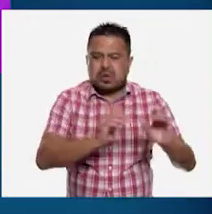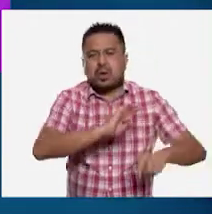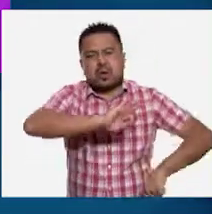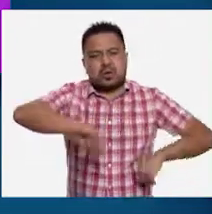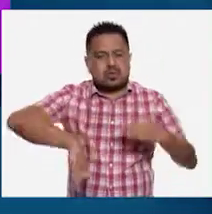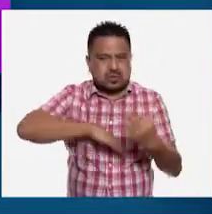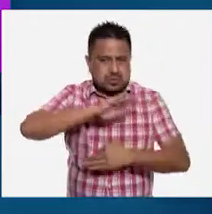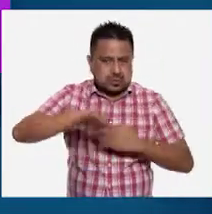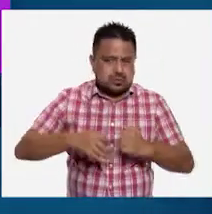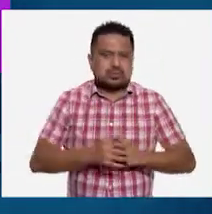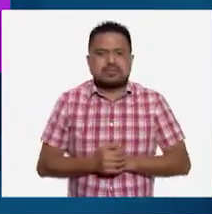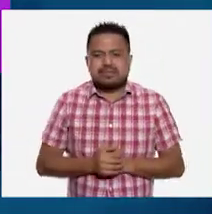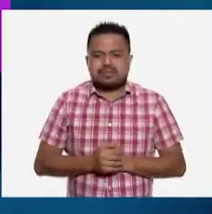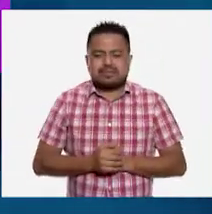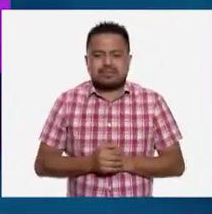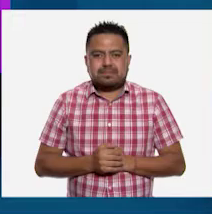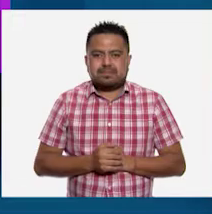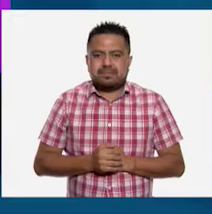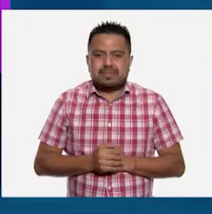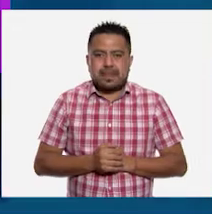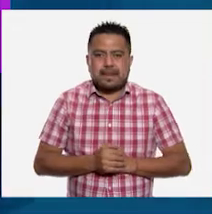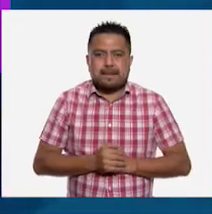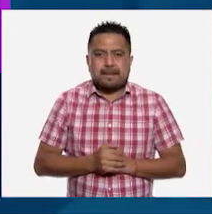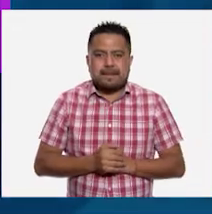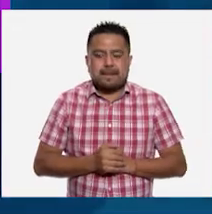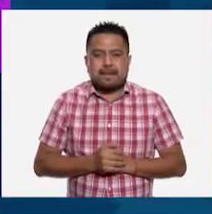a los otros.